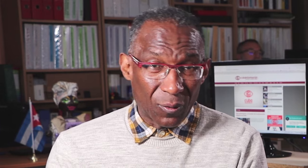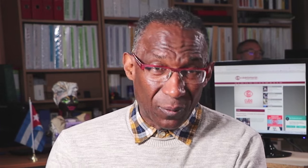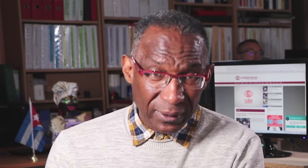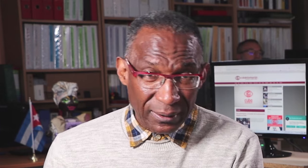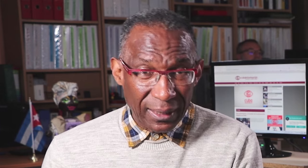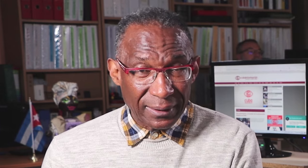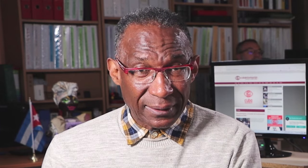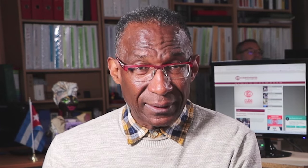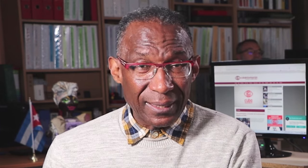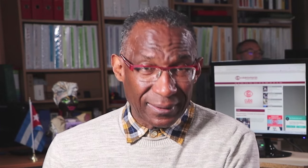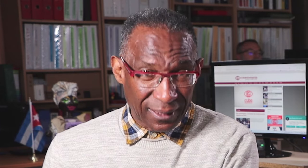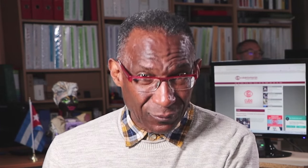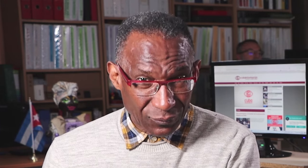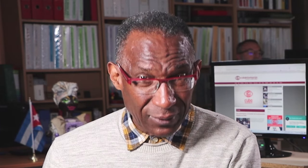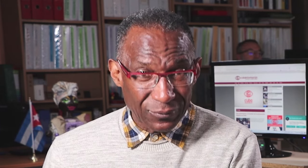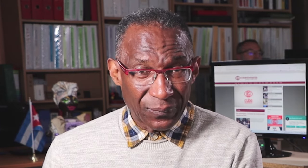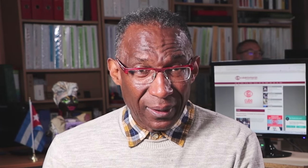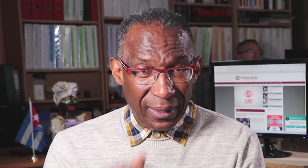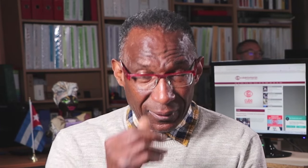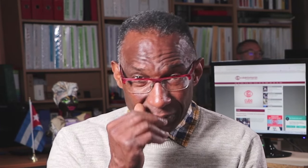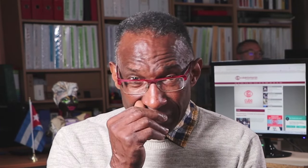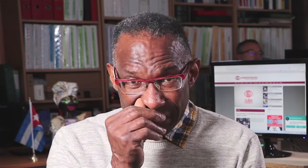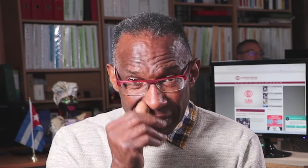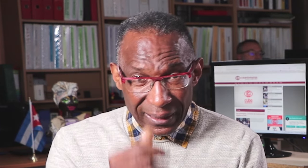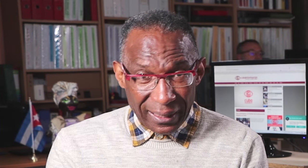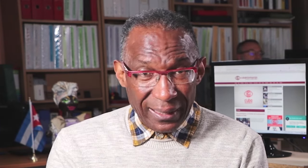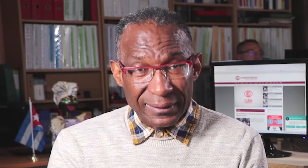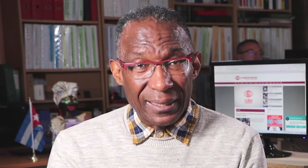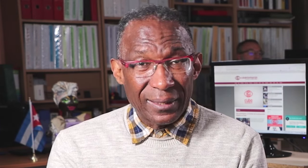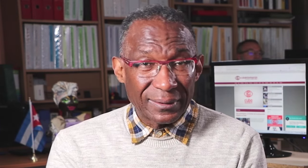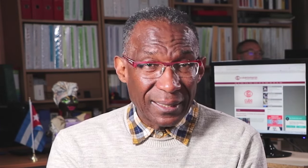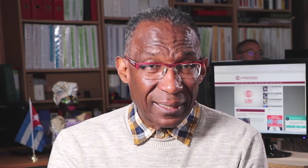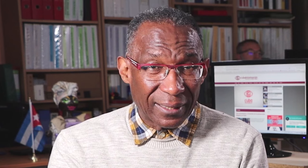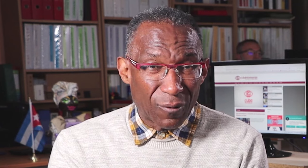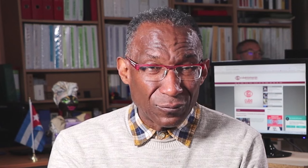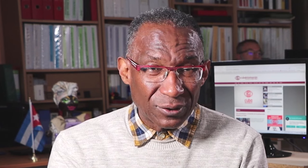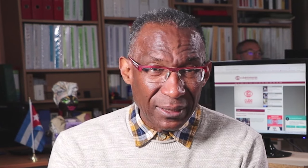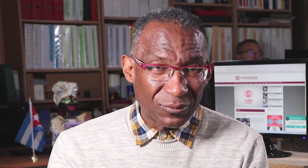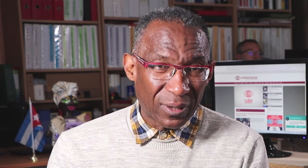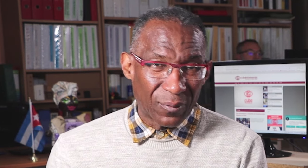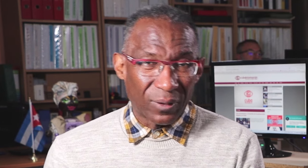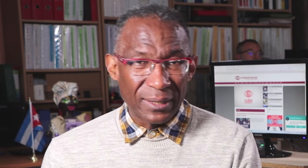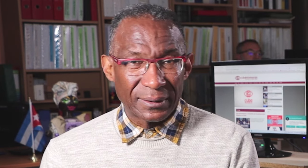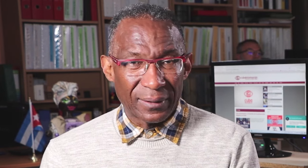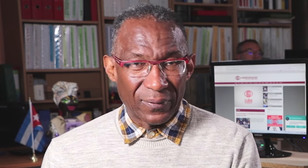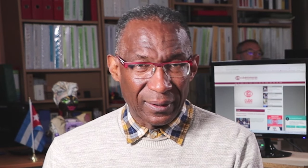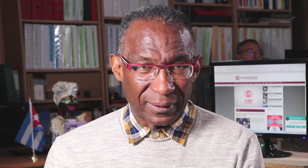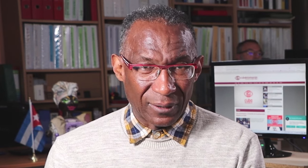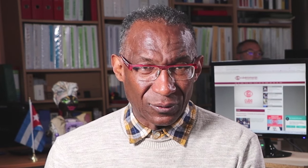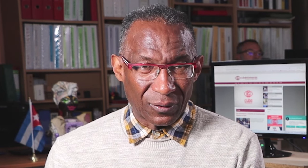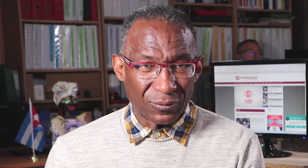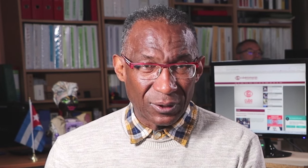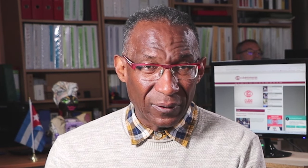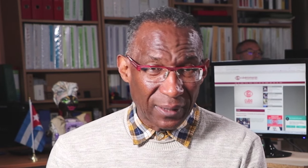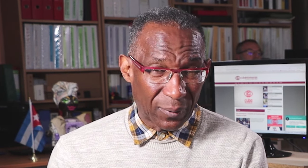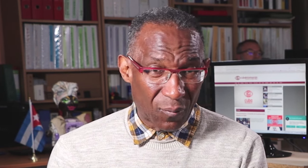económicos, monopolistas, etcétera, de Estados Unidos. Entonces, ese es el concepto de democracia de